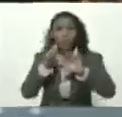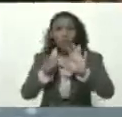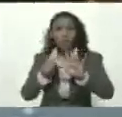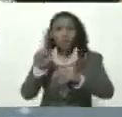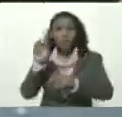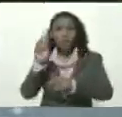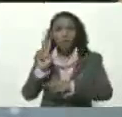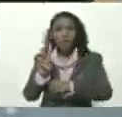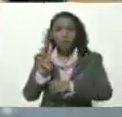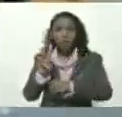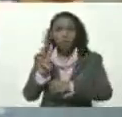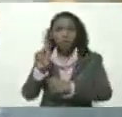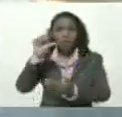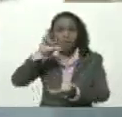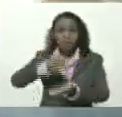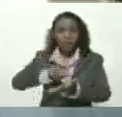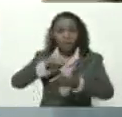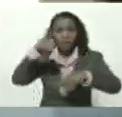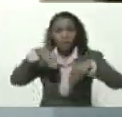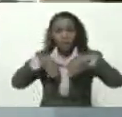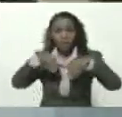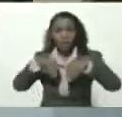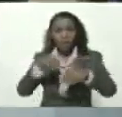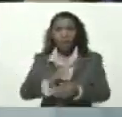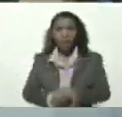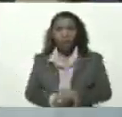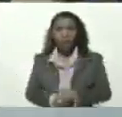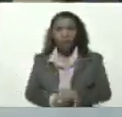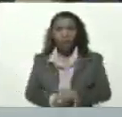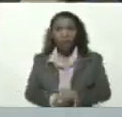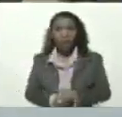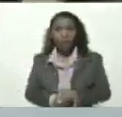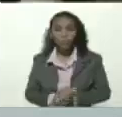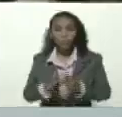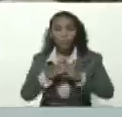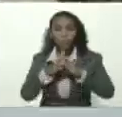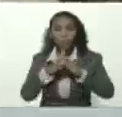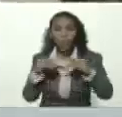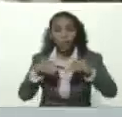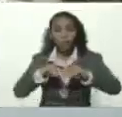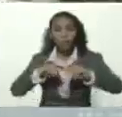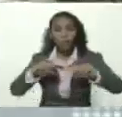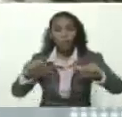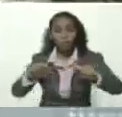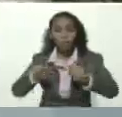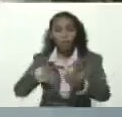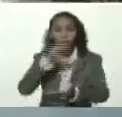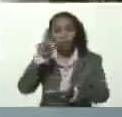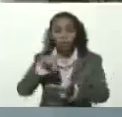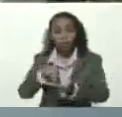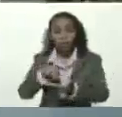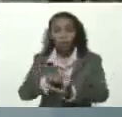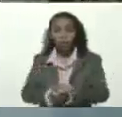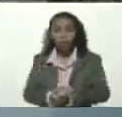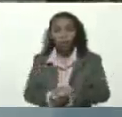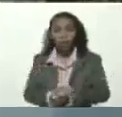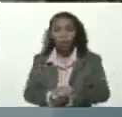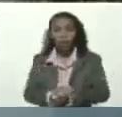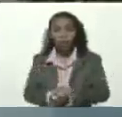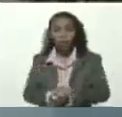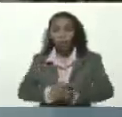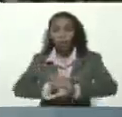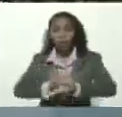14.262 centros de votación. Todo el territorio nacional.